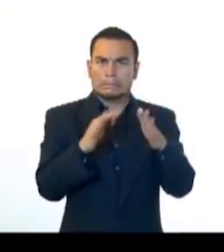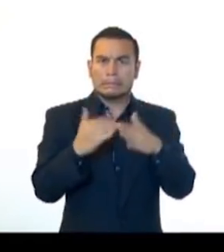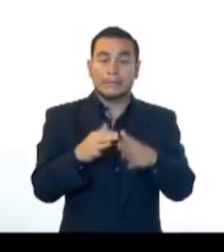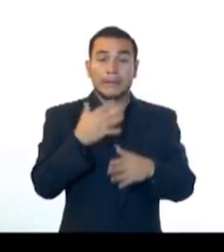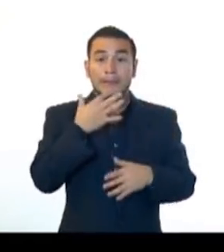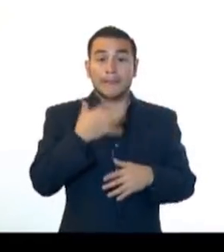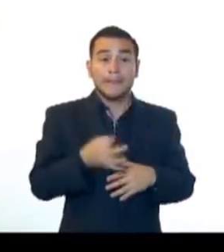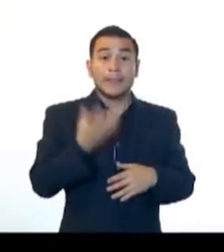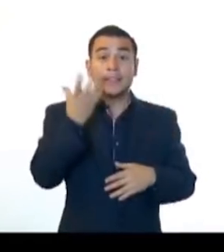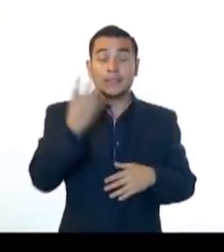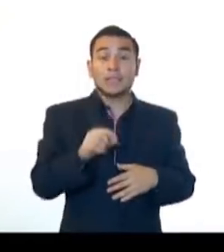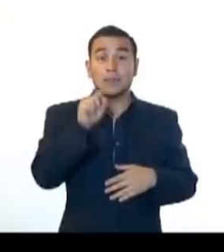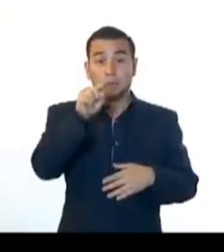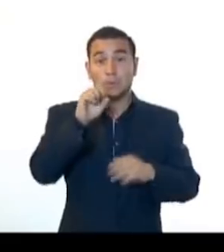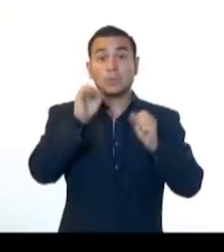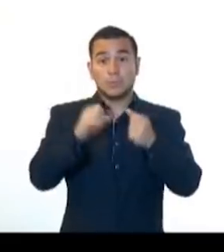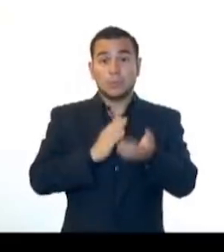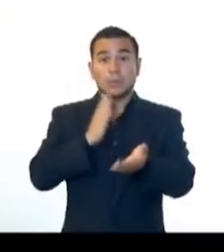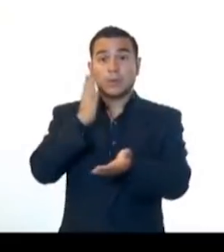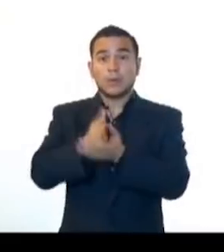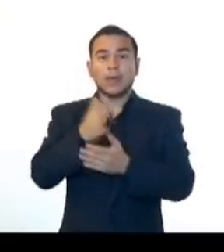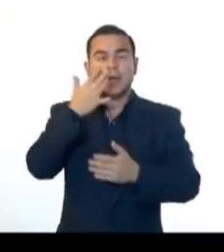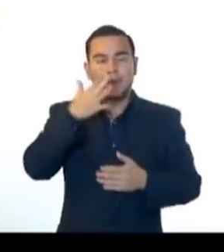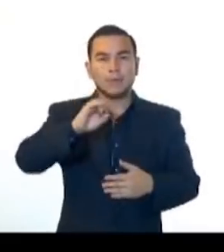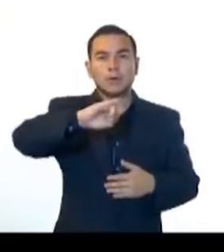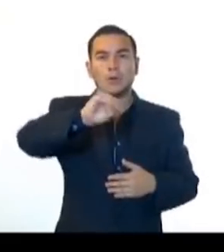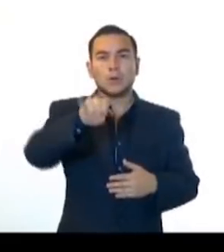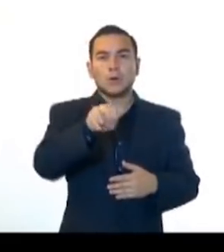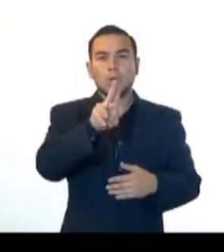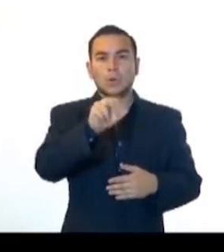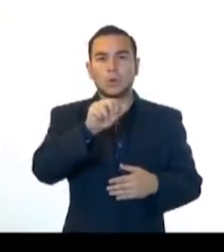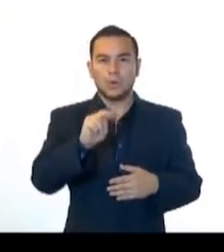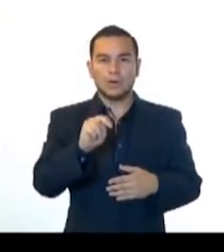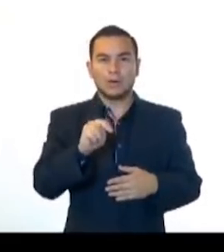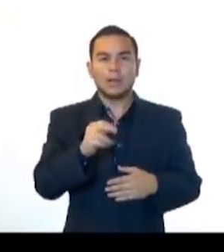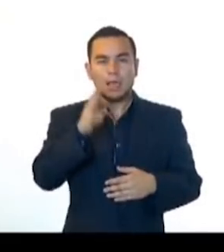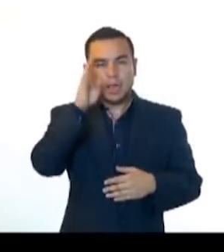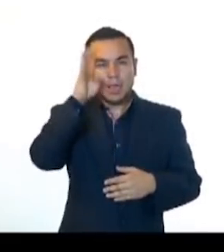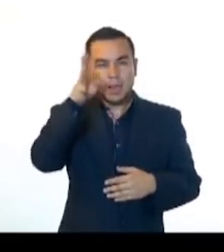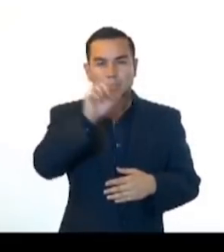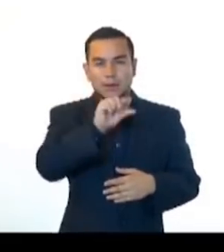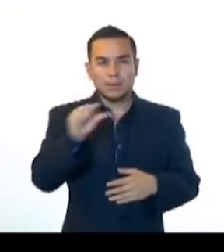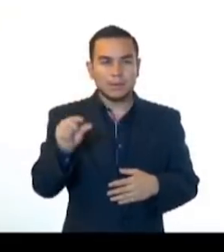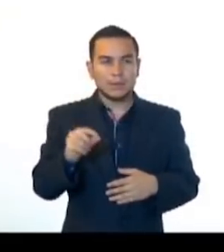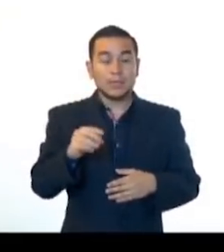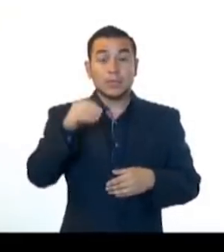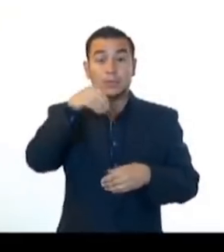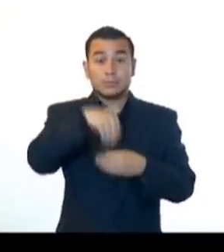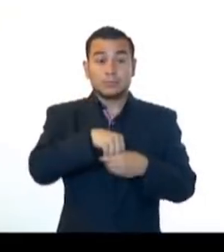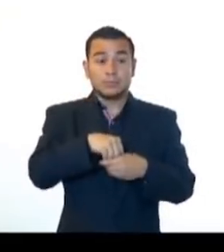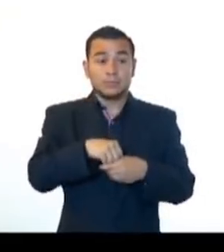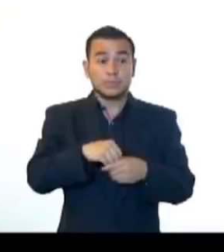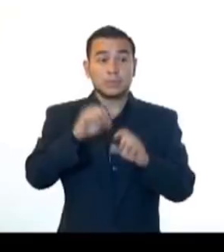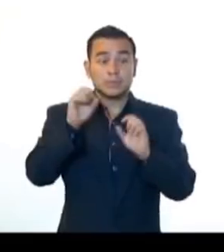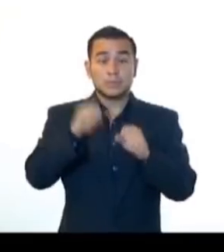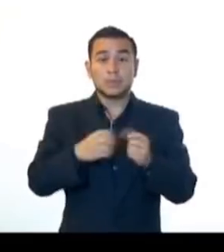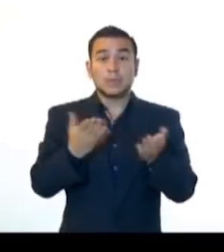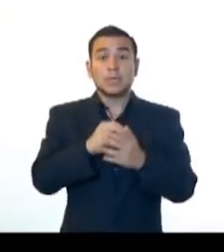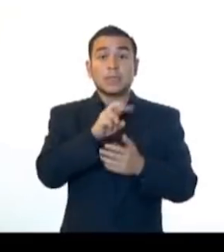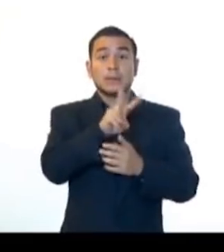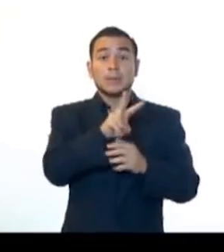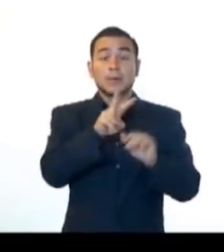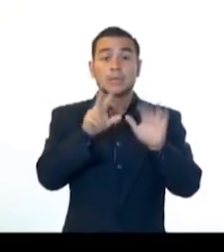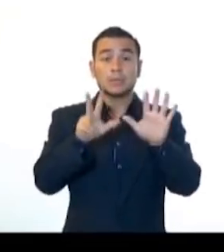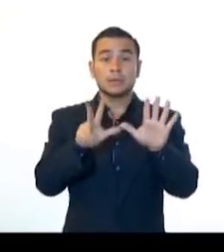Y dice el día que lo puede retirar. En el caso de Juan, que es la persona que ha digitado su DUI en esta plataforma, lo puede retirar el 28